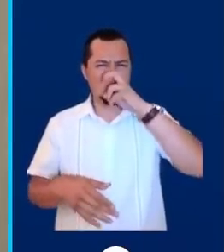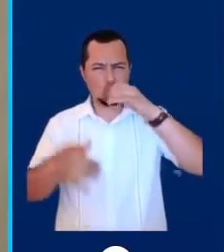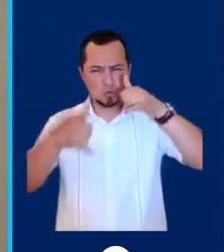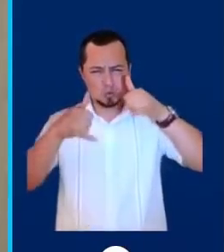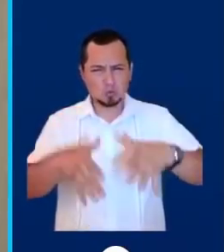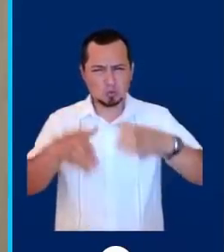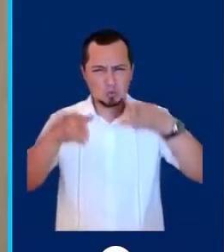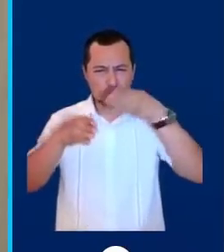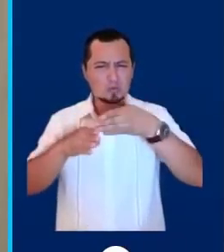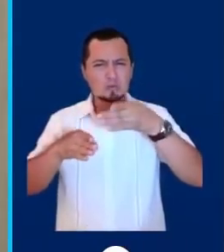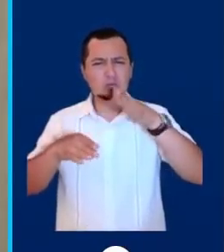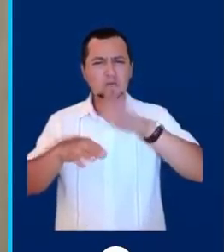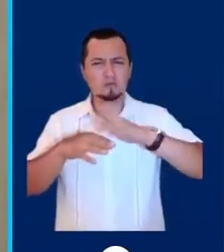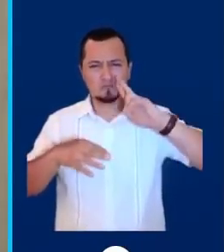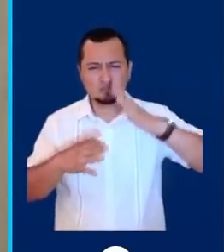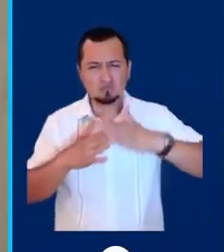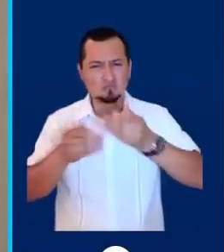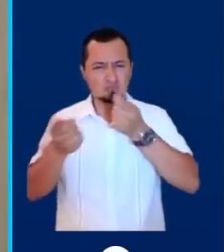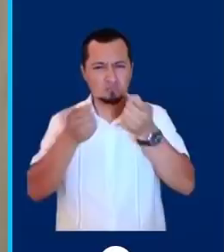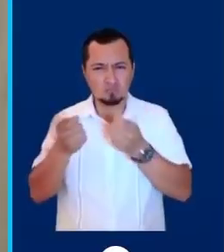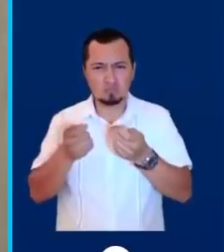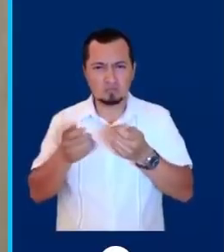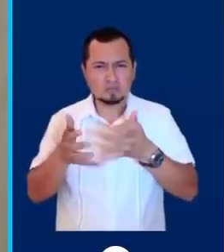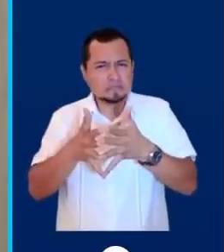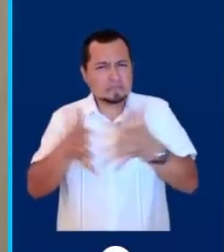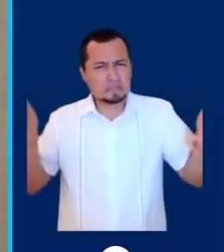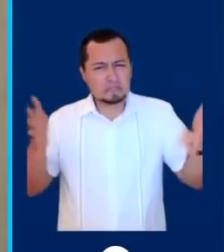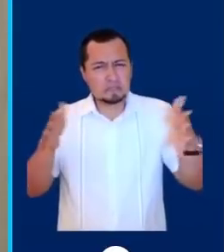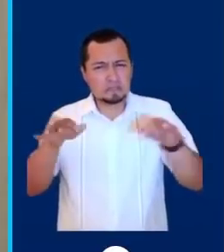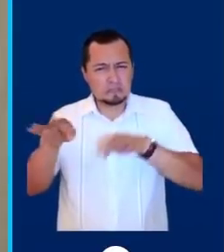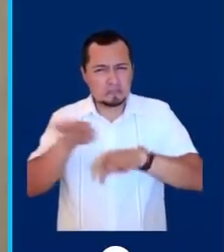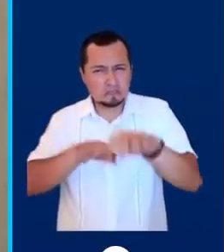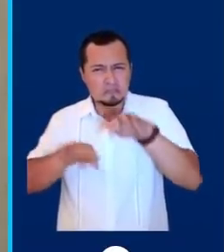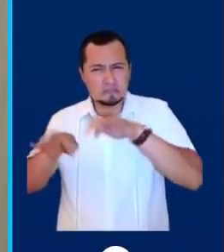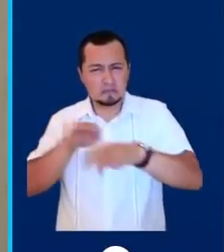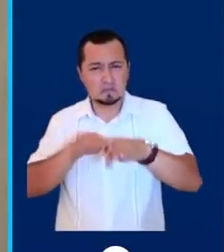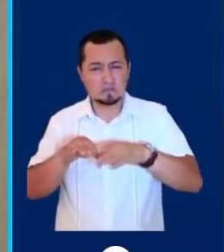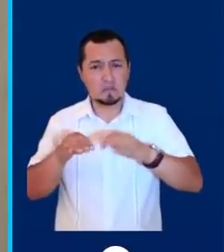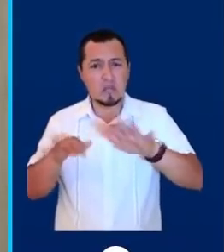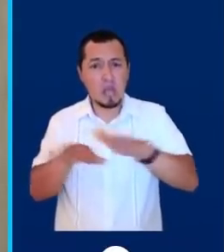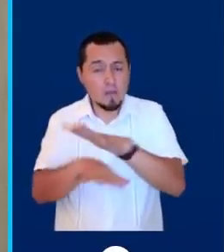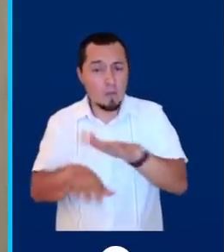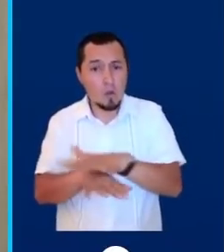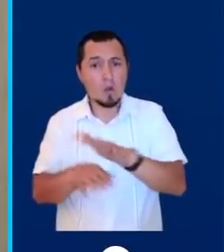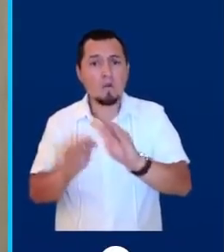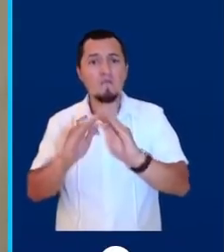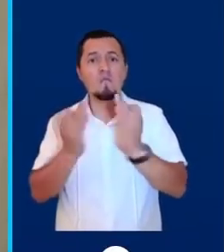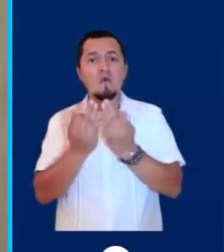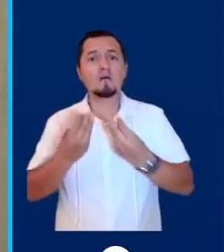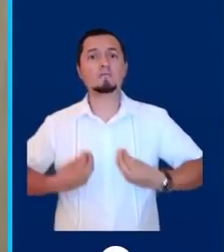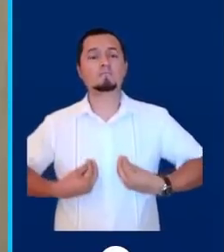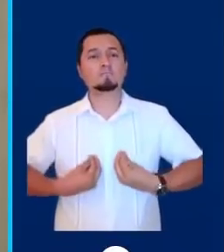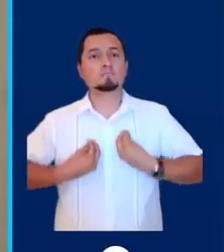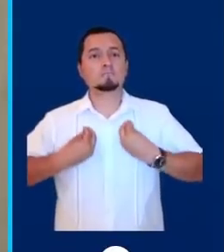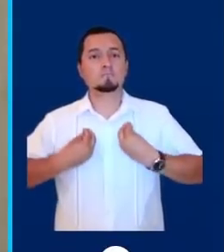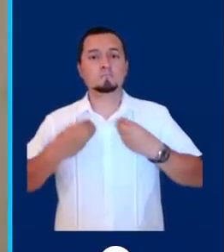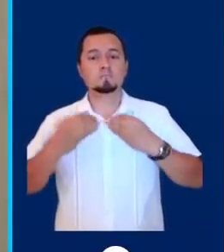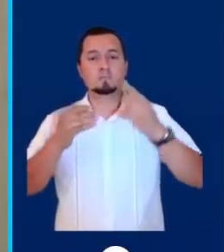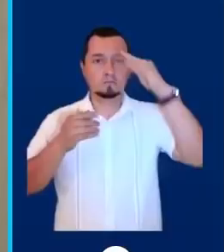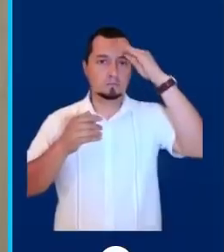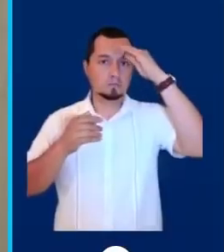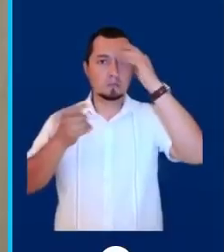de manera responsable, que hicieron un enorme esfuerzo, que cambiaron todo